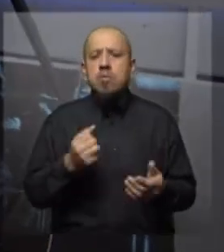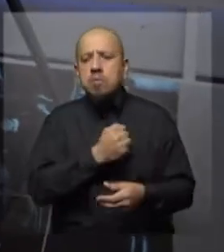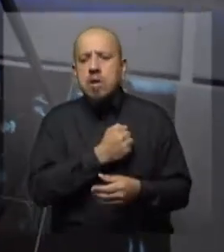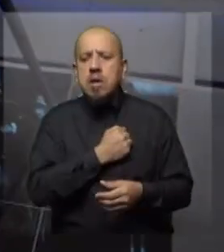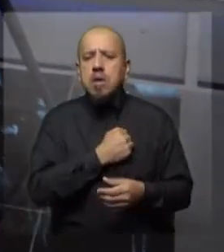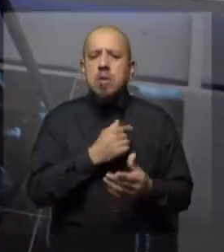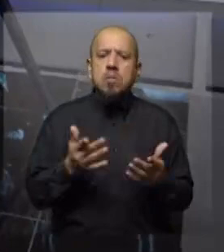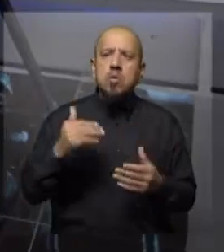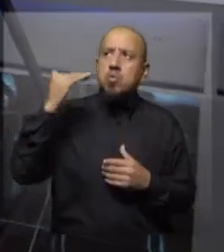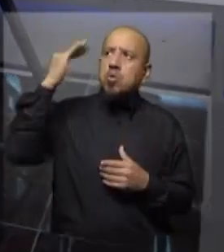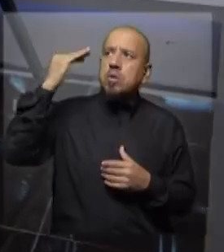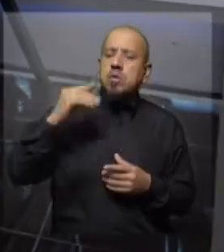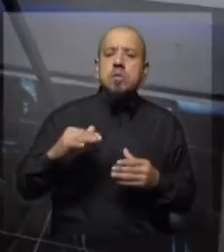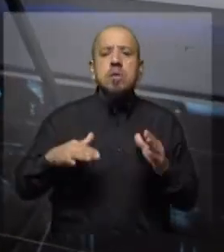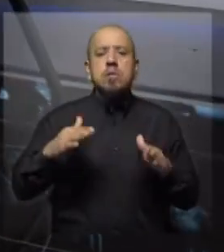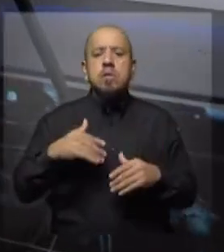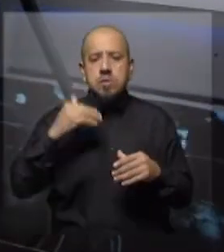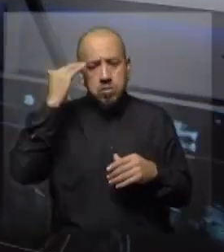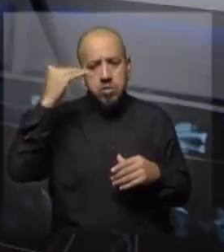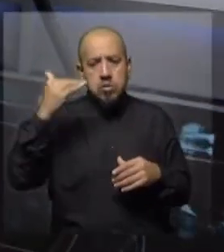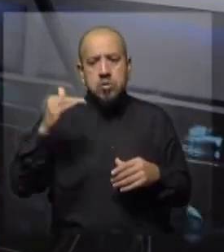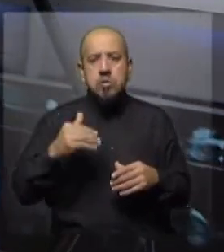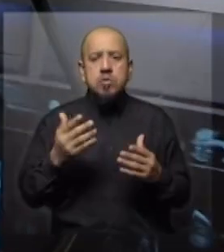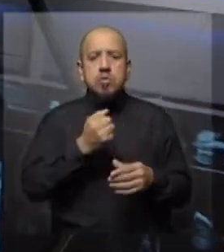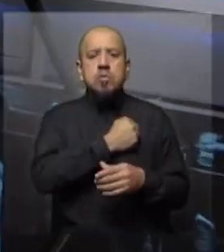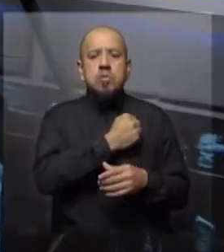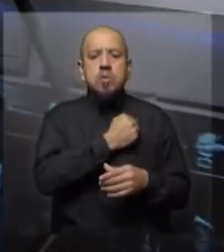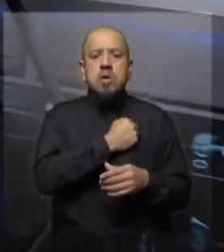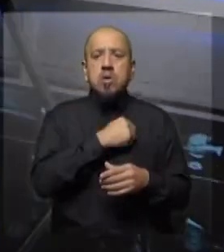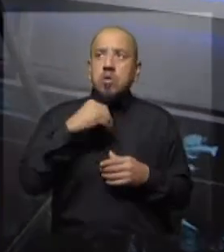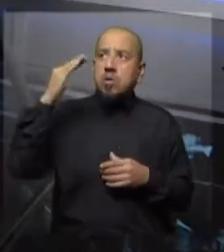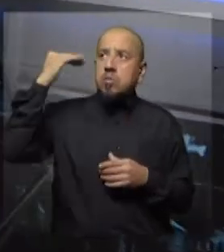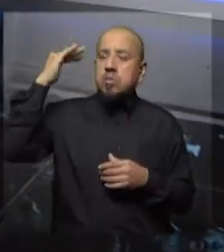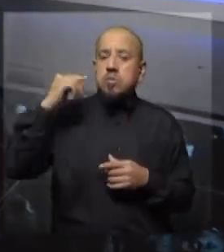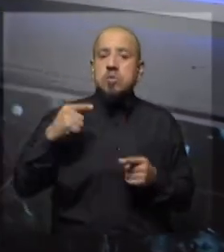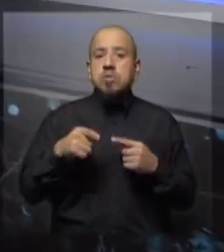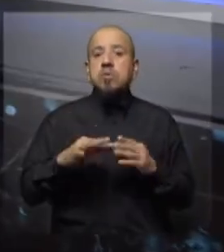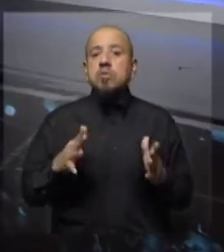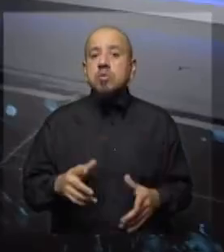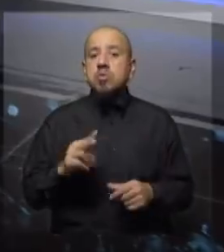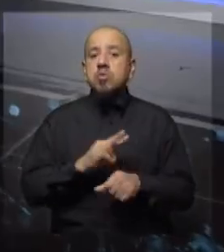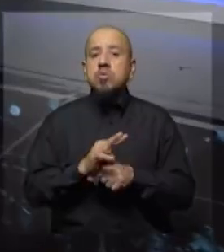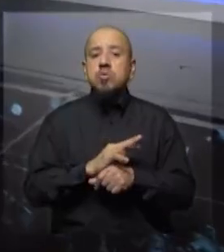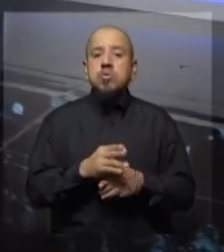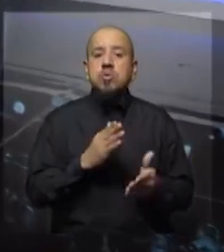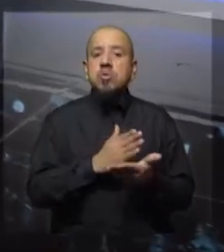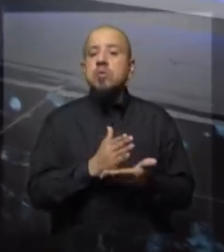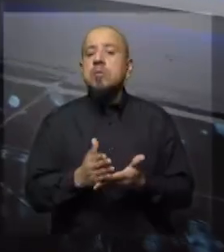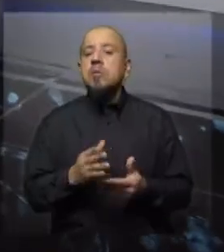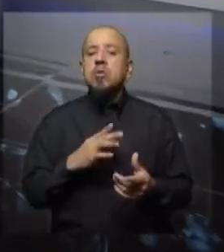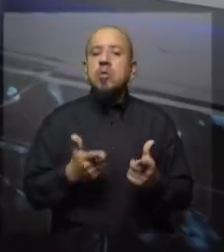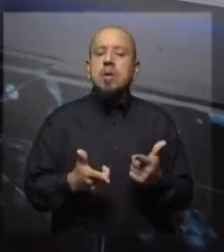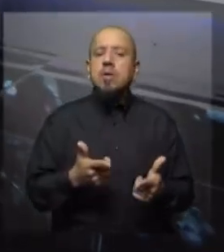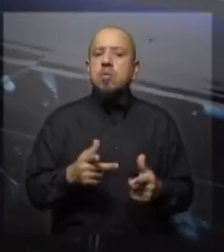de autoridades y a veces también docentes incluso por miedo del mundo adulto a no poder controlar lo que no está extremadamente arreglado